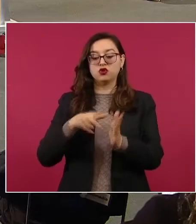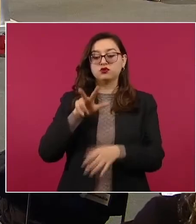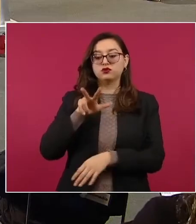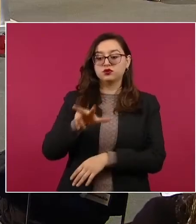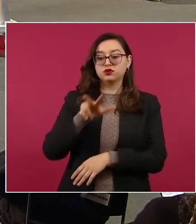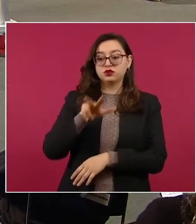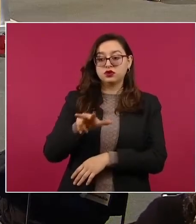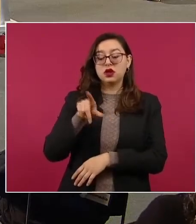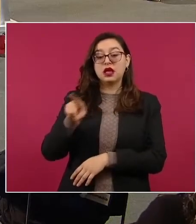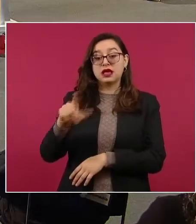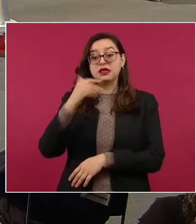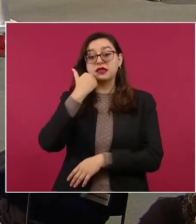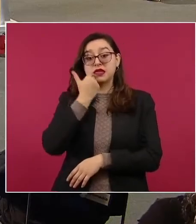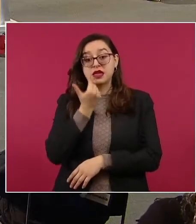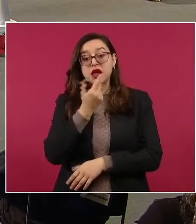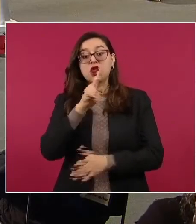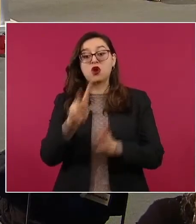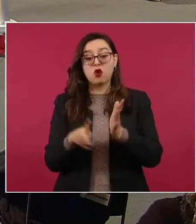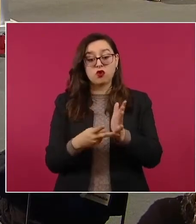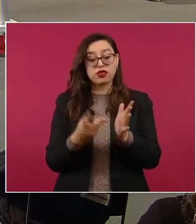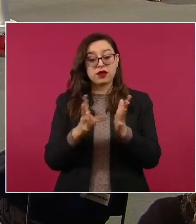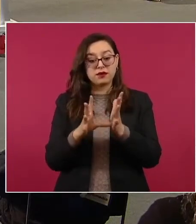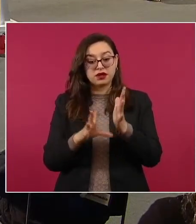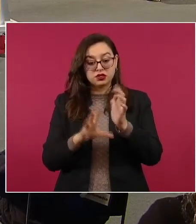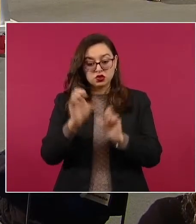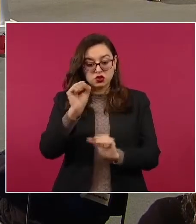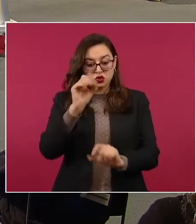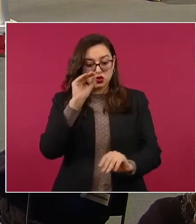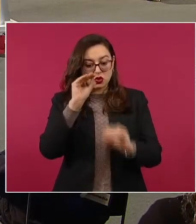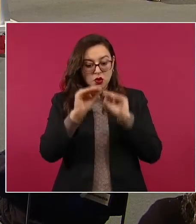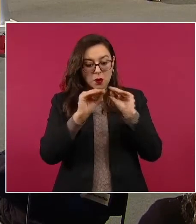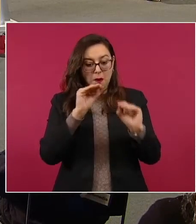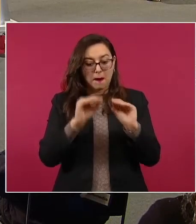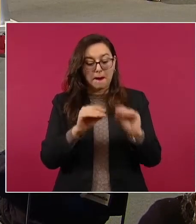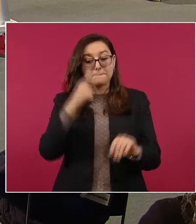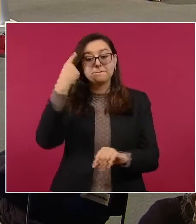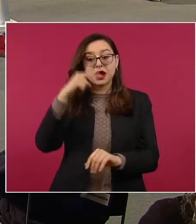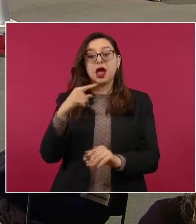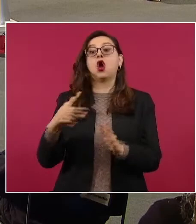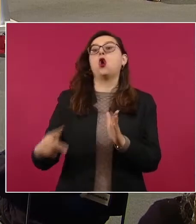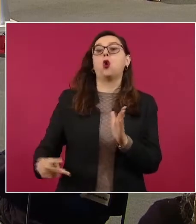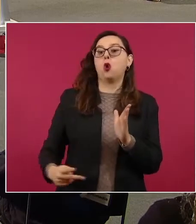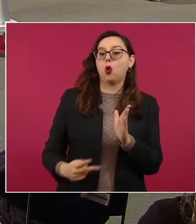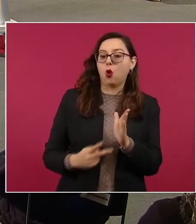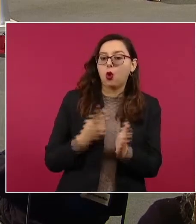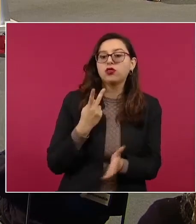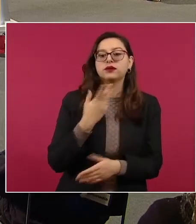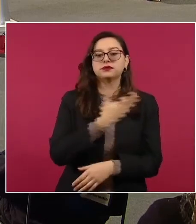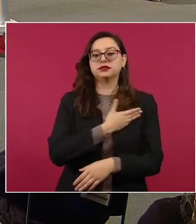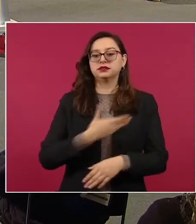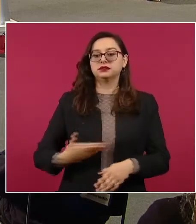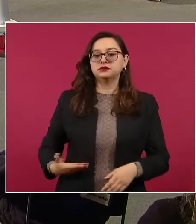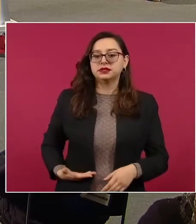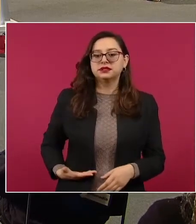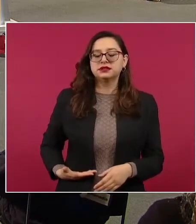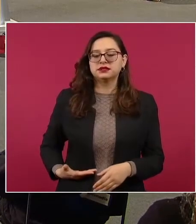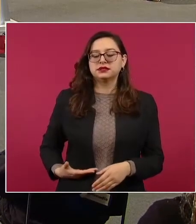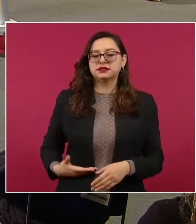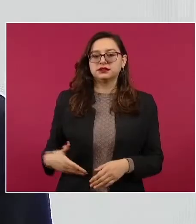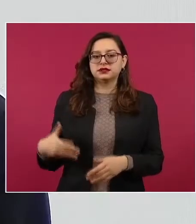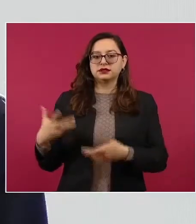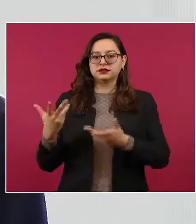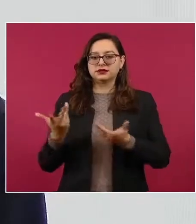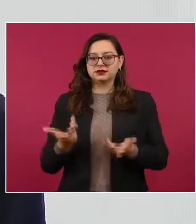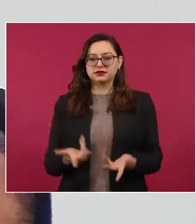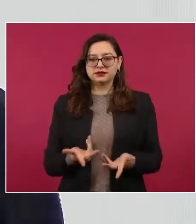reescribir la Constitución para permitir una candidatura a la reelección. Lo anterior se escribió en